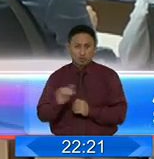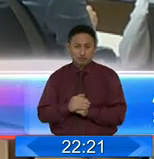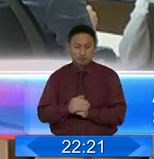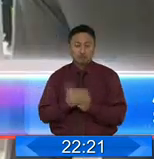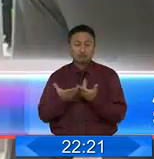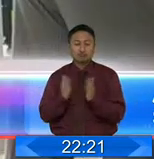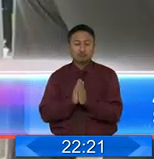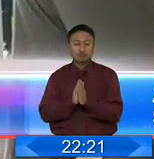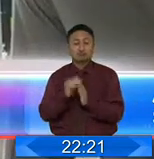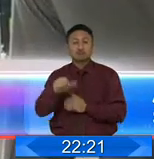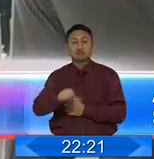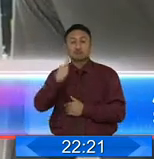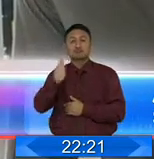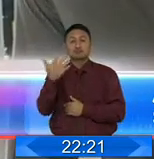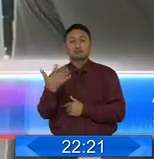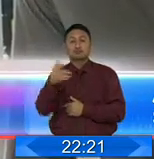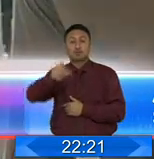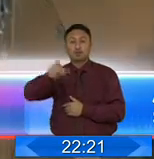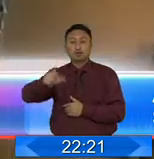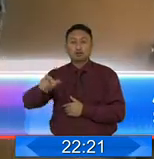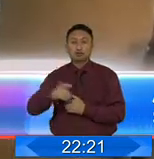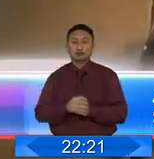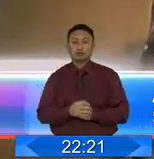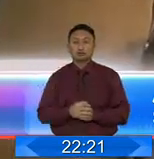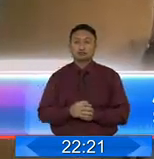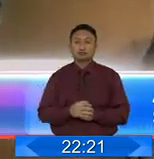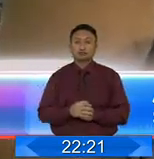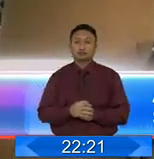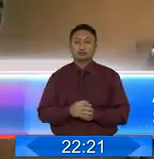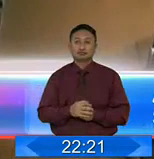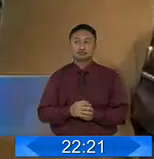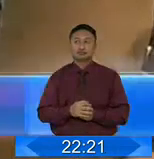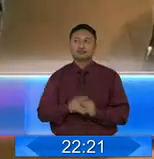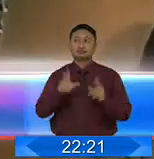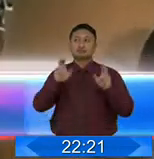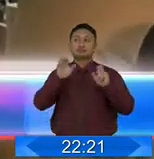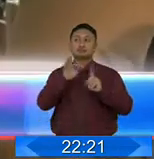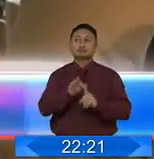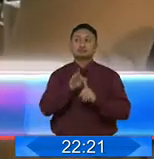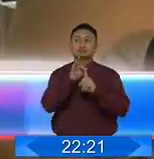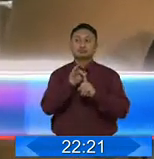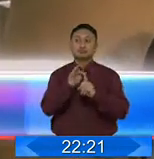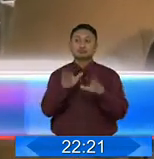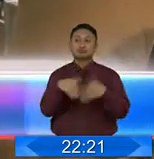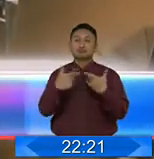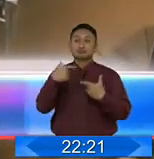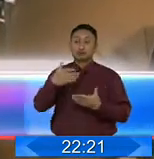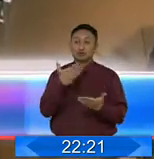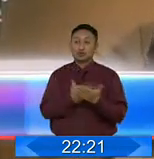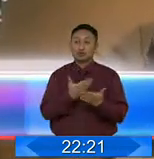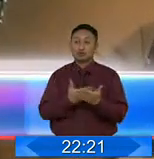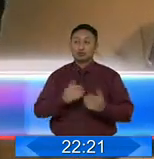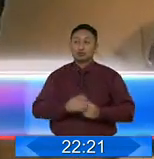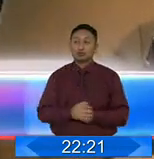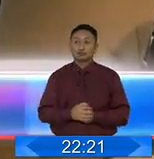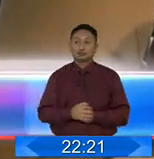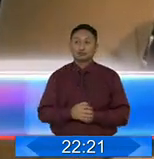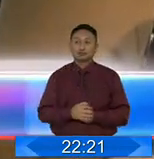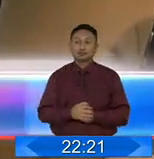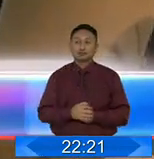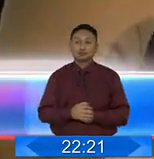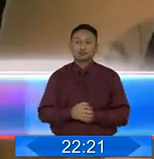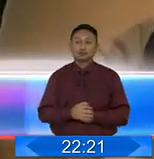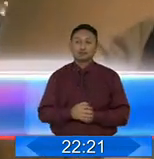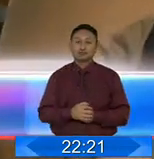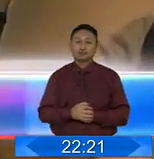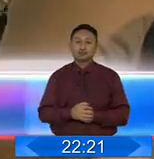formulada por otros 5 procesados. Argumentaban de los casos especiales, lo cual no fue debidamente documentado, por ende